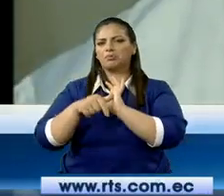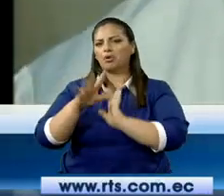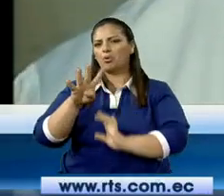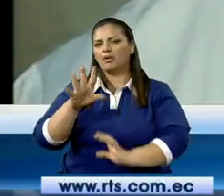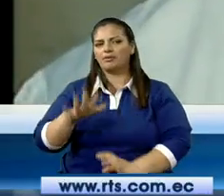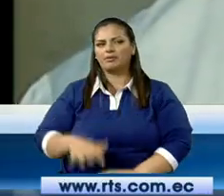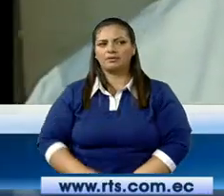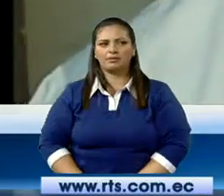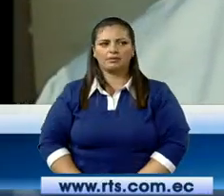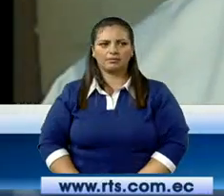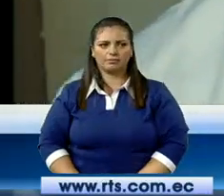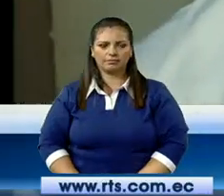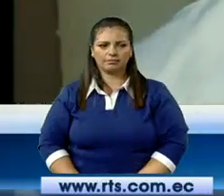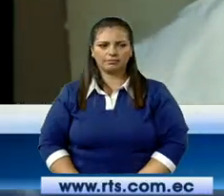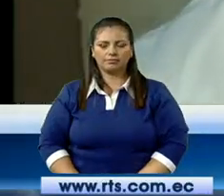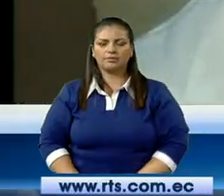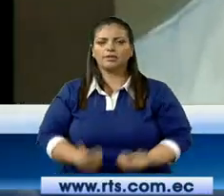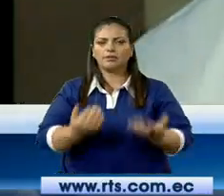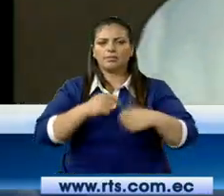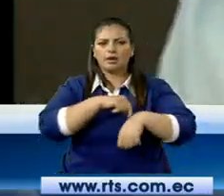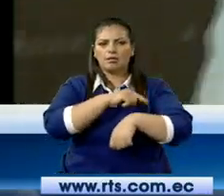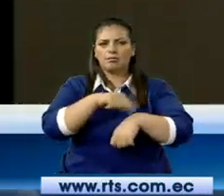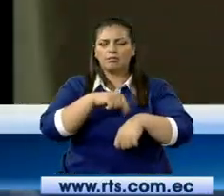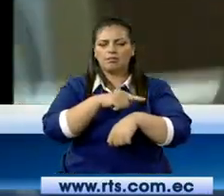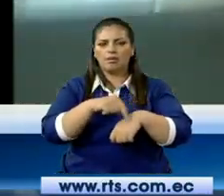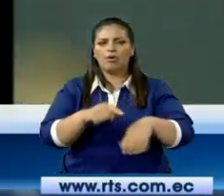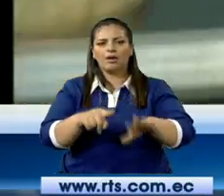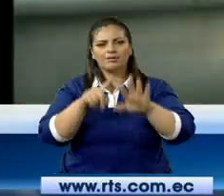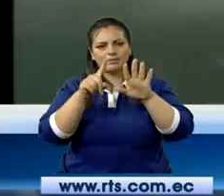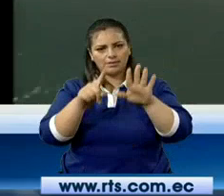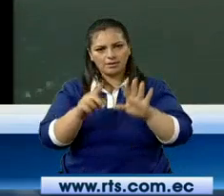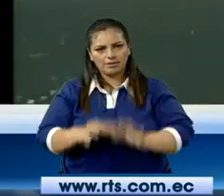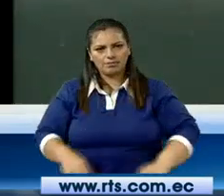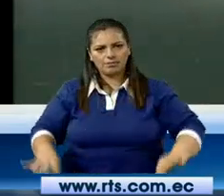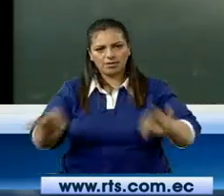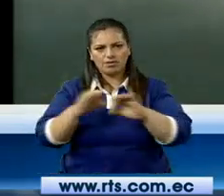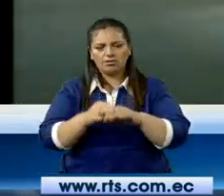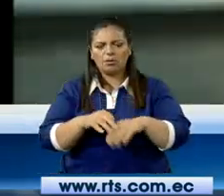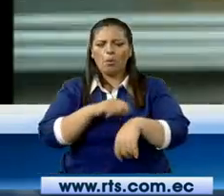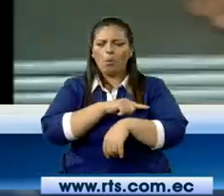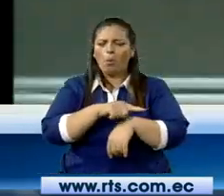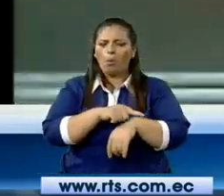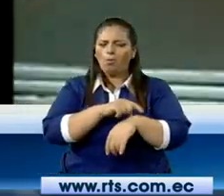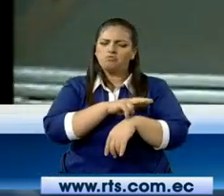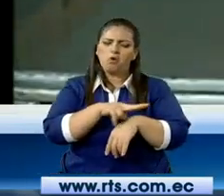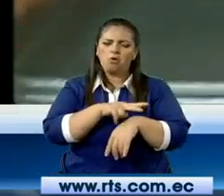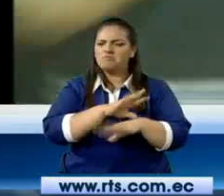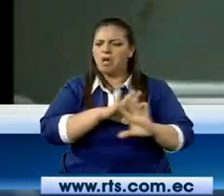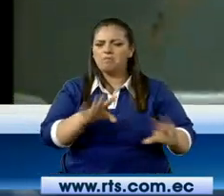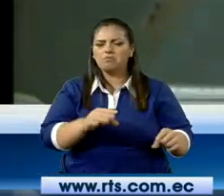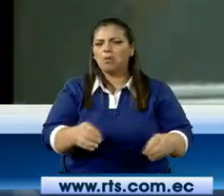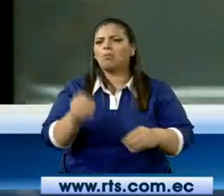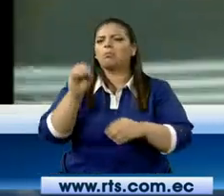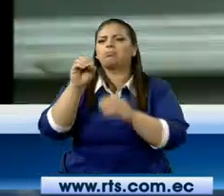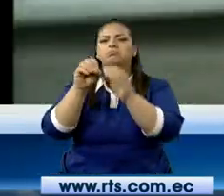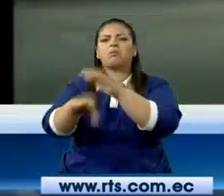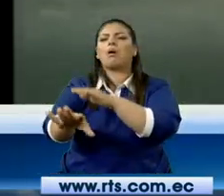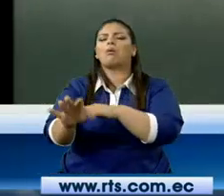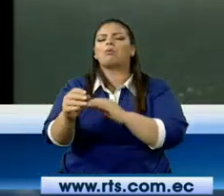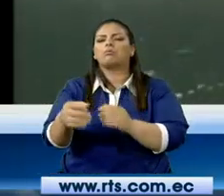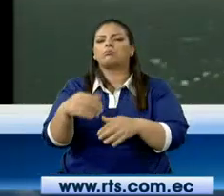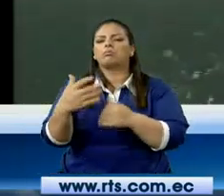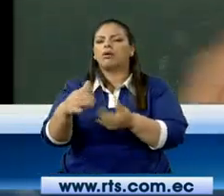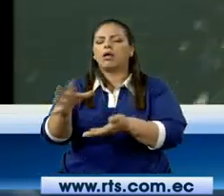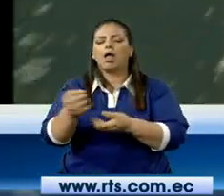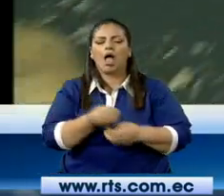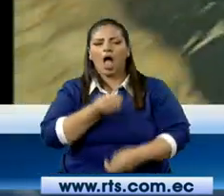haya concluido totalmente en 6 horas. Perfecto. Y 45 minutos los ingresan, por ejemplo, ya al horno. Y vemos aquí los ingredientes,